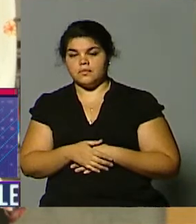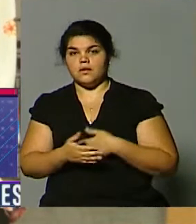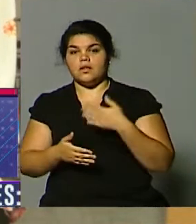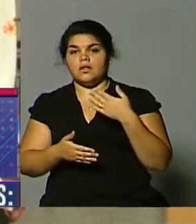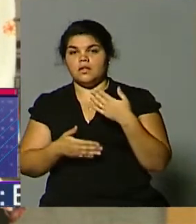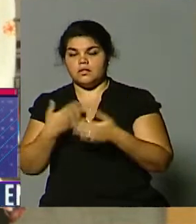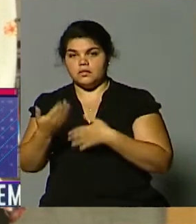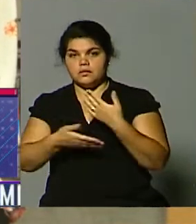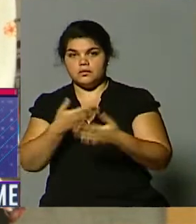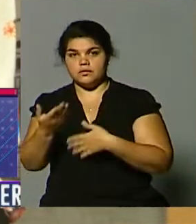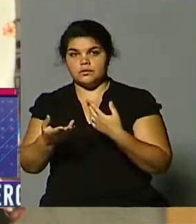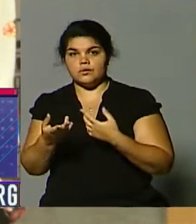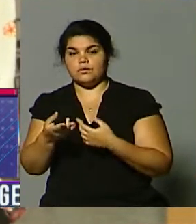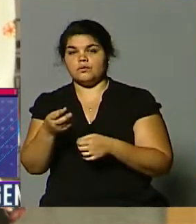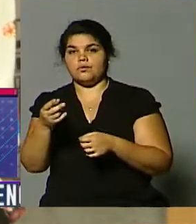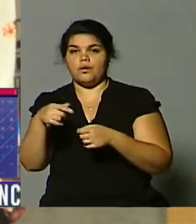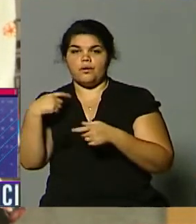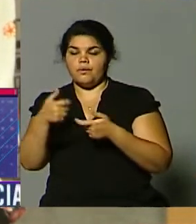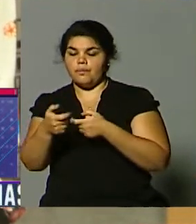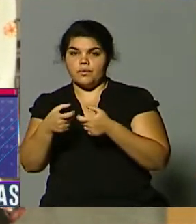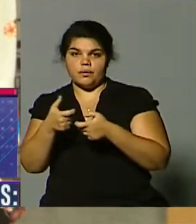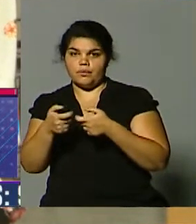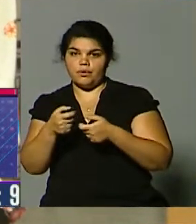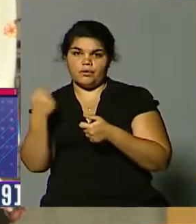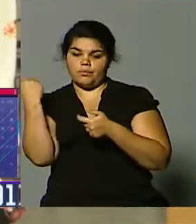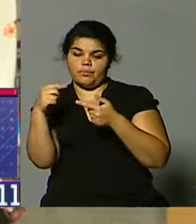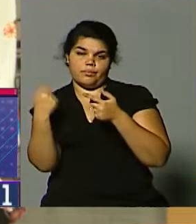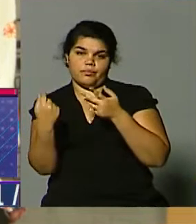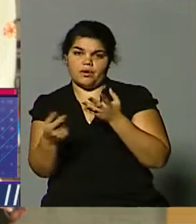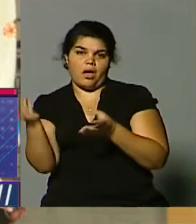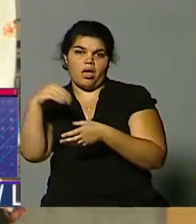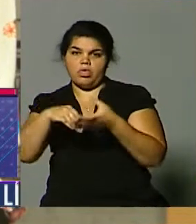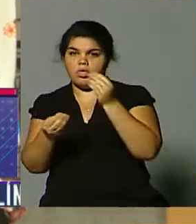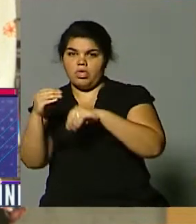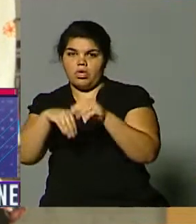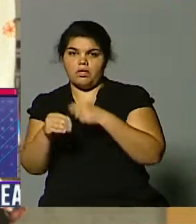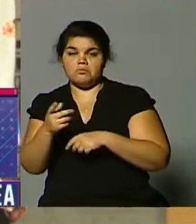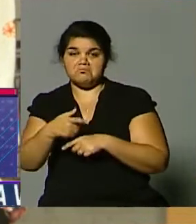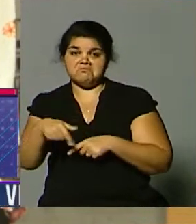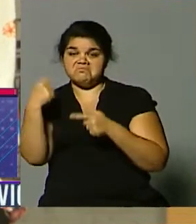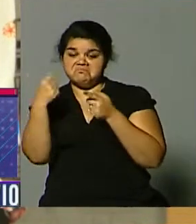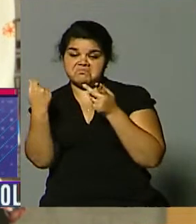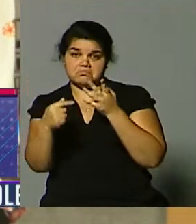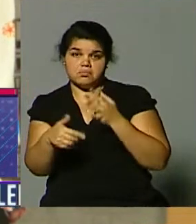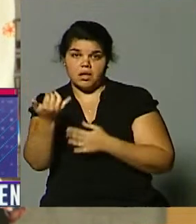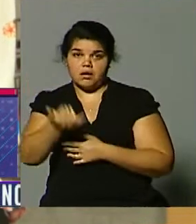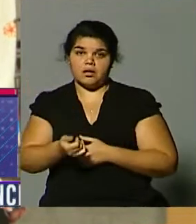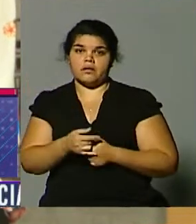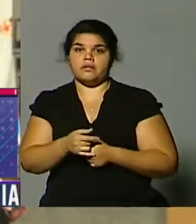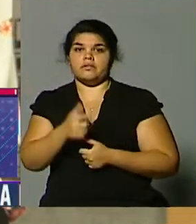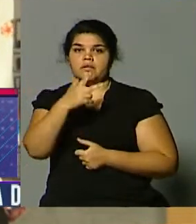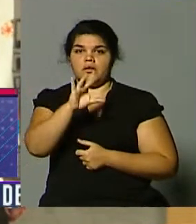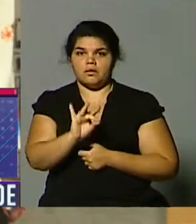bastante interdisciplinario, sí, con lo cual se van a encontrar una oferta bastante variada dentro de todo. Hay arte 3D,